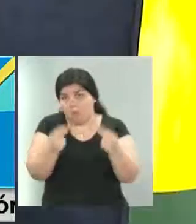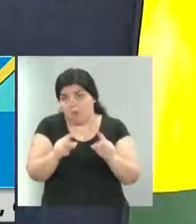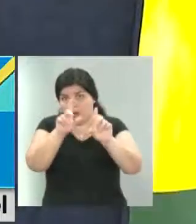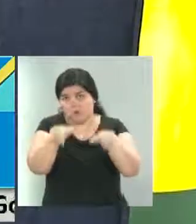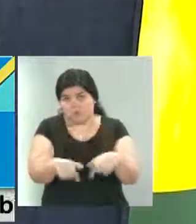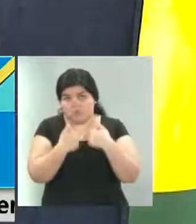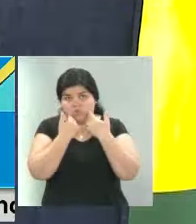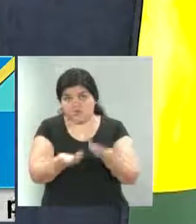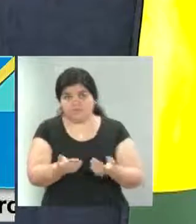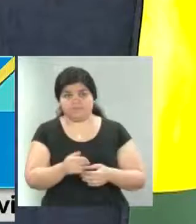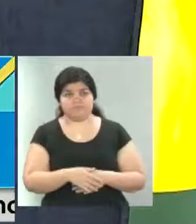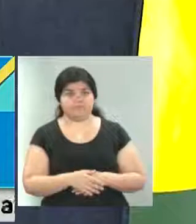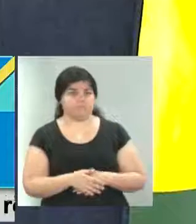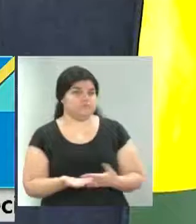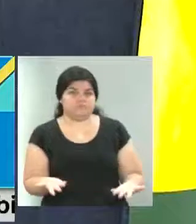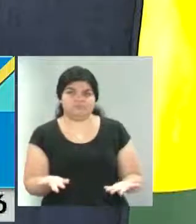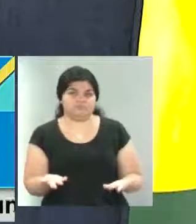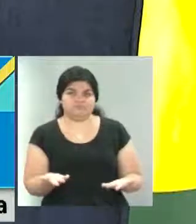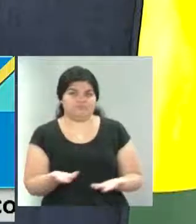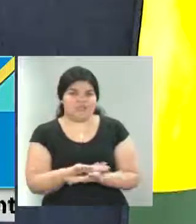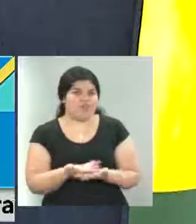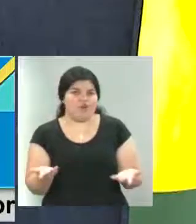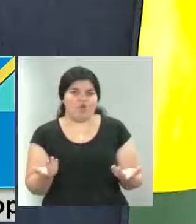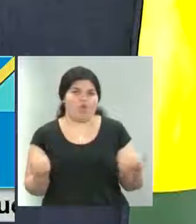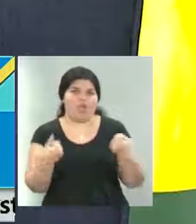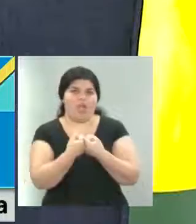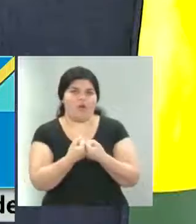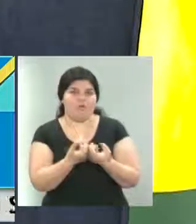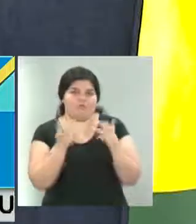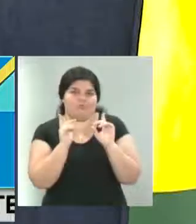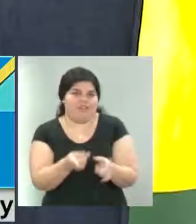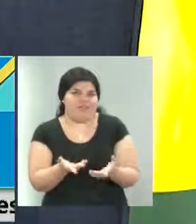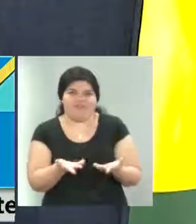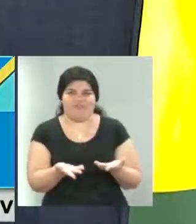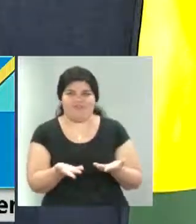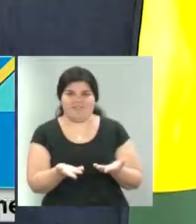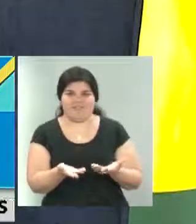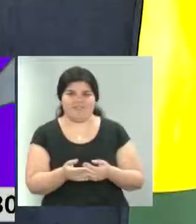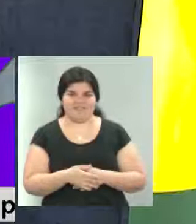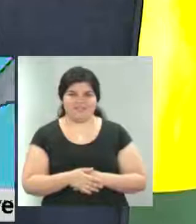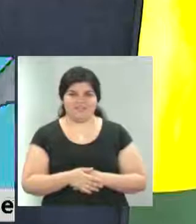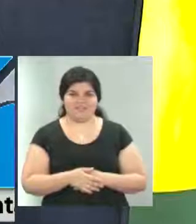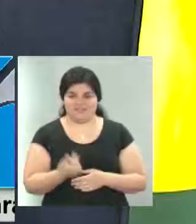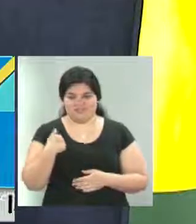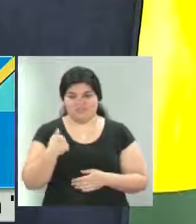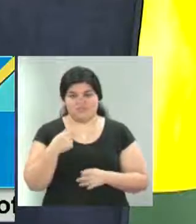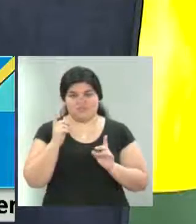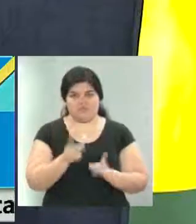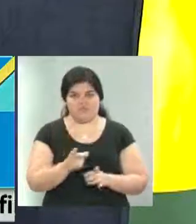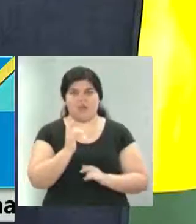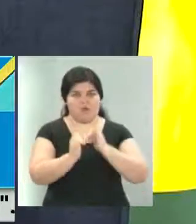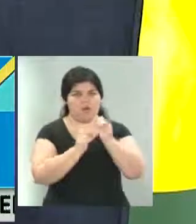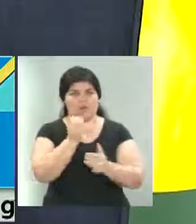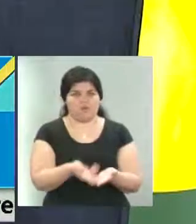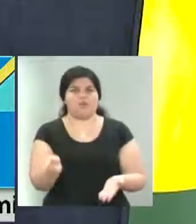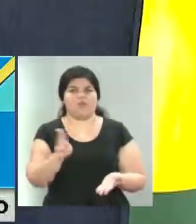No, coincidimos. Todos coincidimos, creo. Yo voy a volver al tema de que